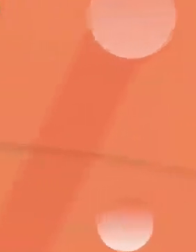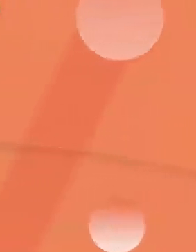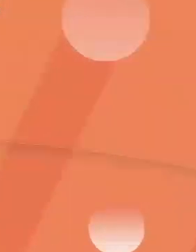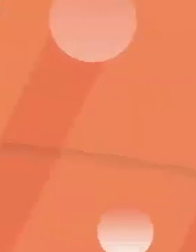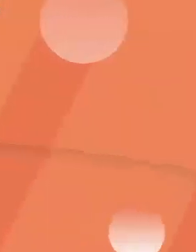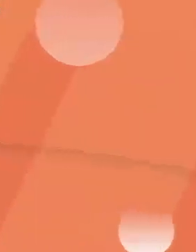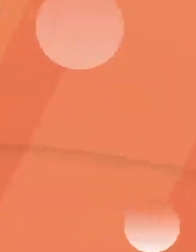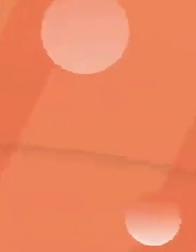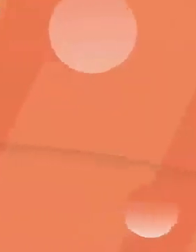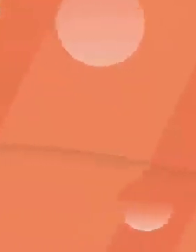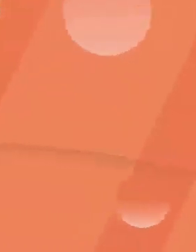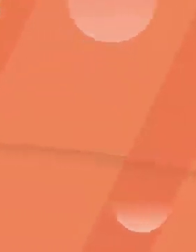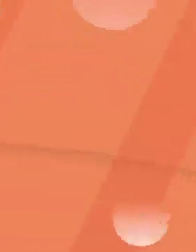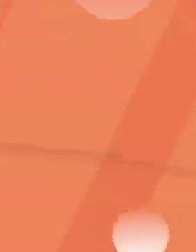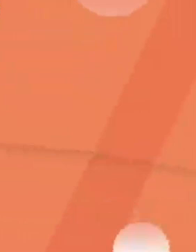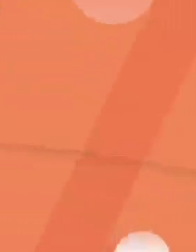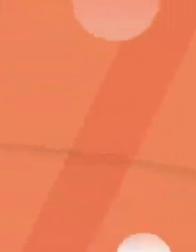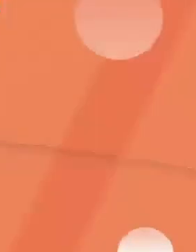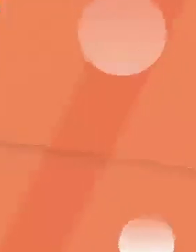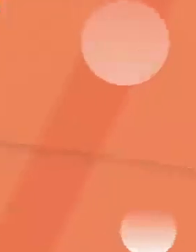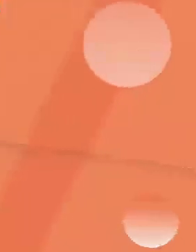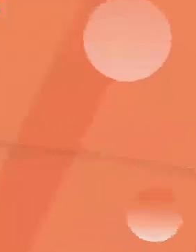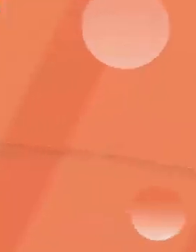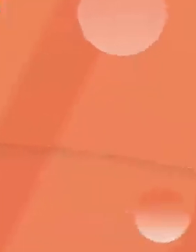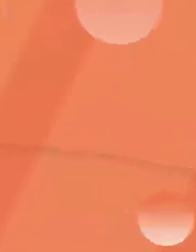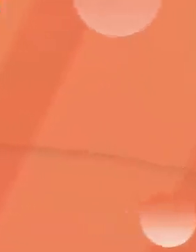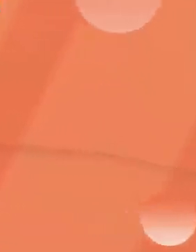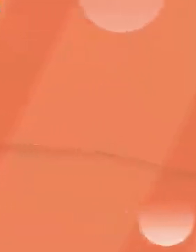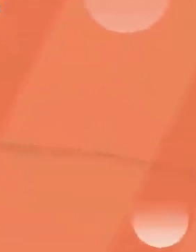¿Conocen otras palabras con la misma raíz?